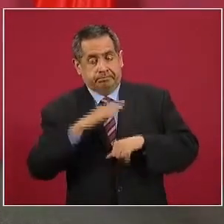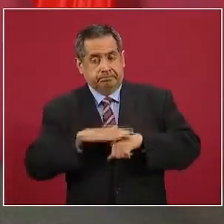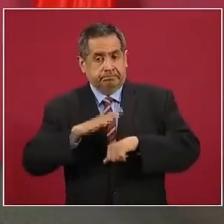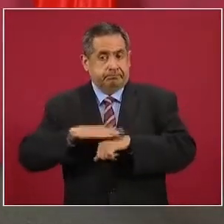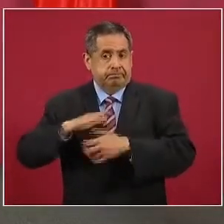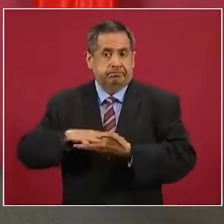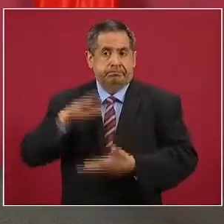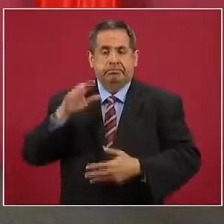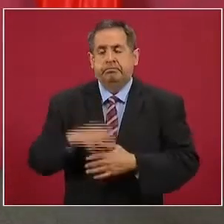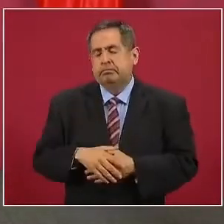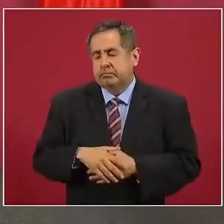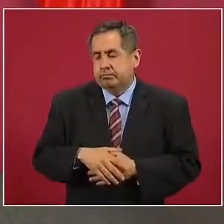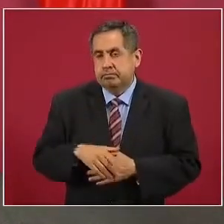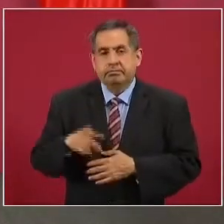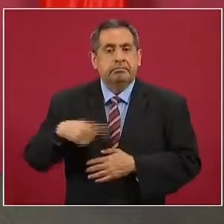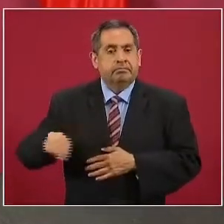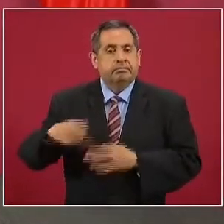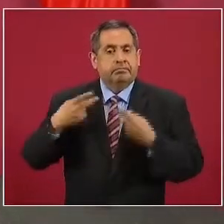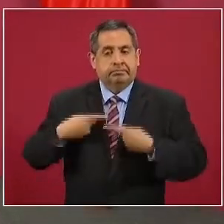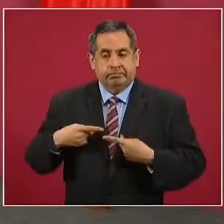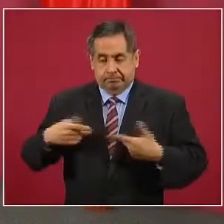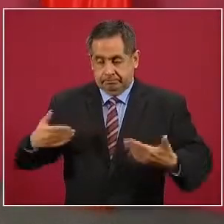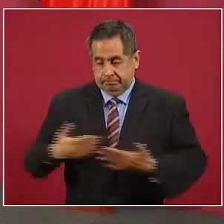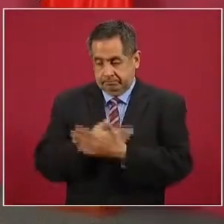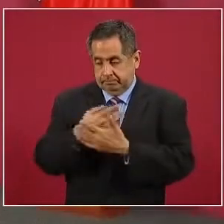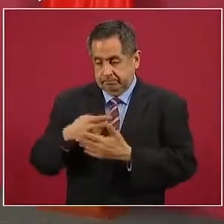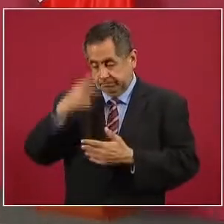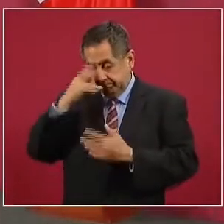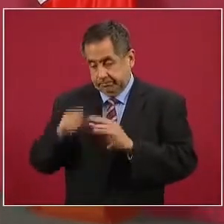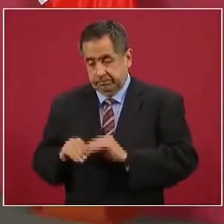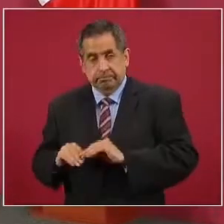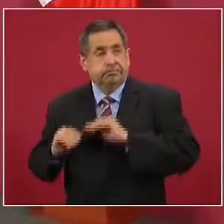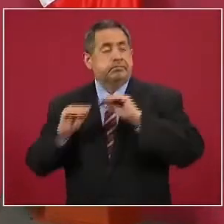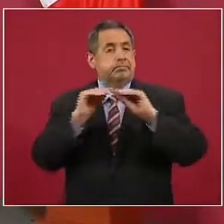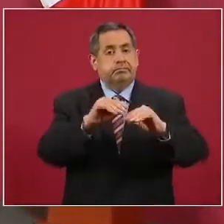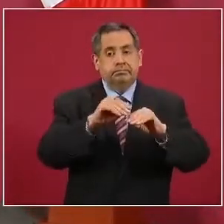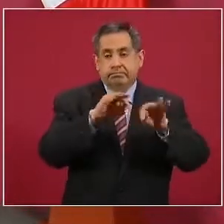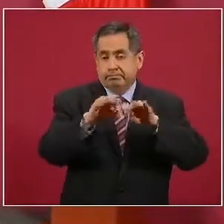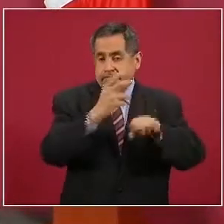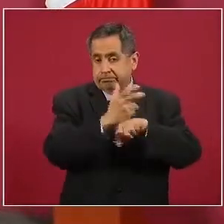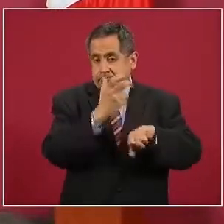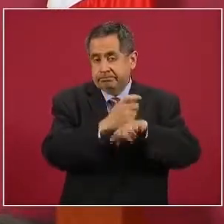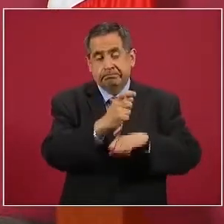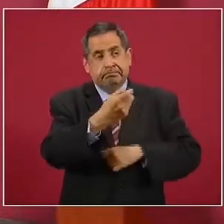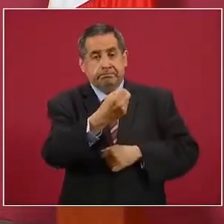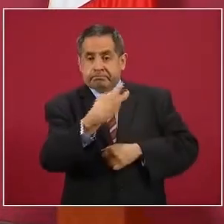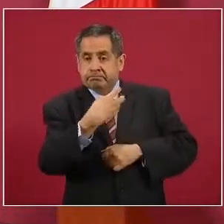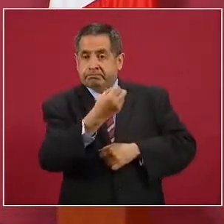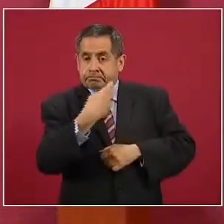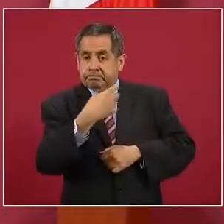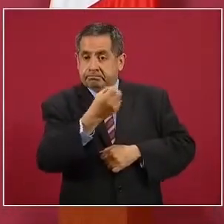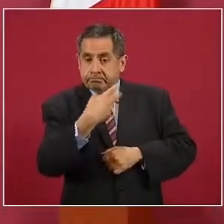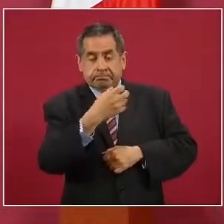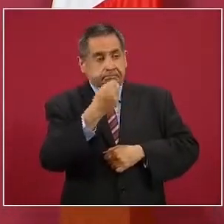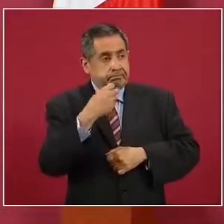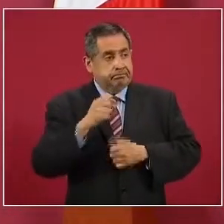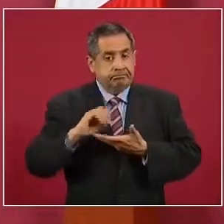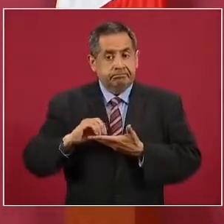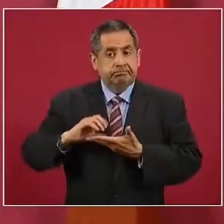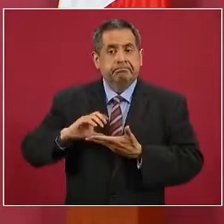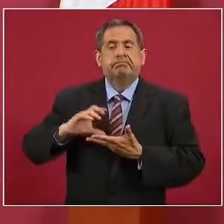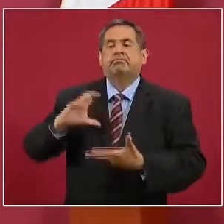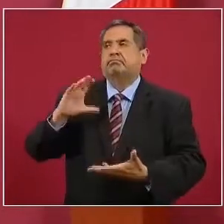que nuestros paisanos no dejaron de enviar recursos a sus